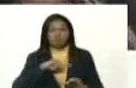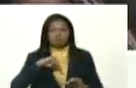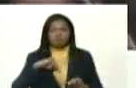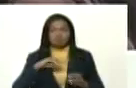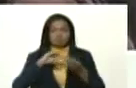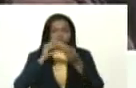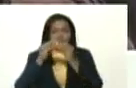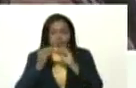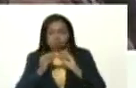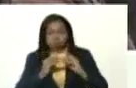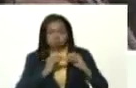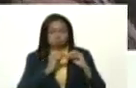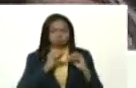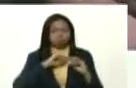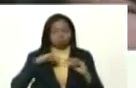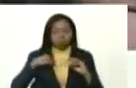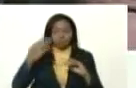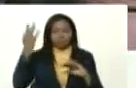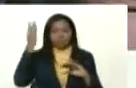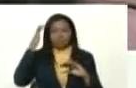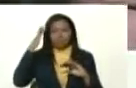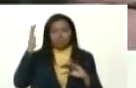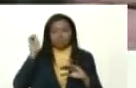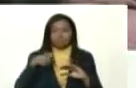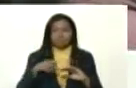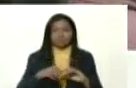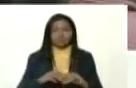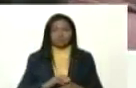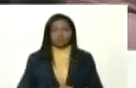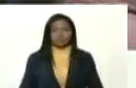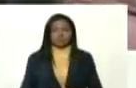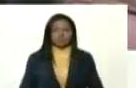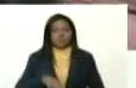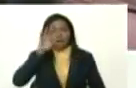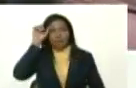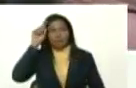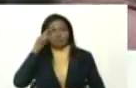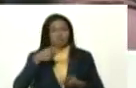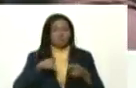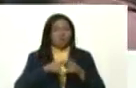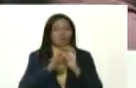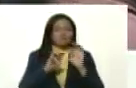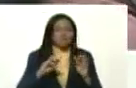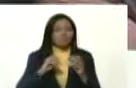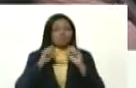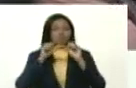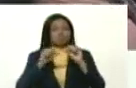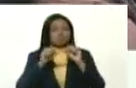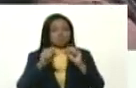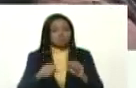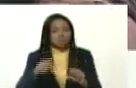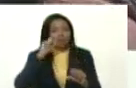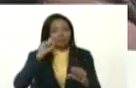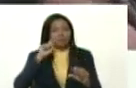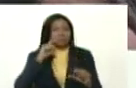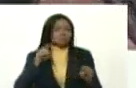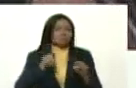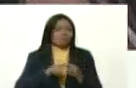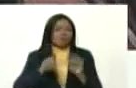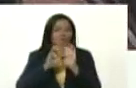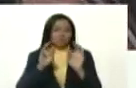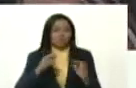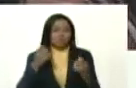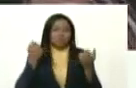pulimos, sabemos, nos aprendemos cómo mantener nuestros embarazos, cómo